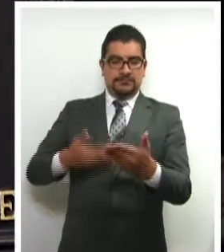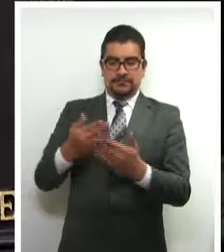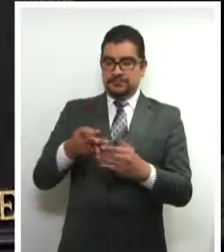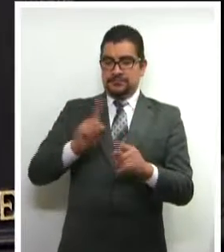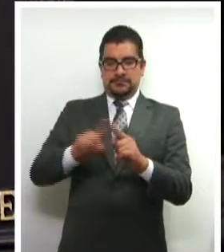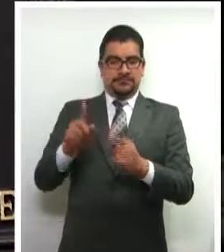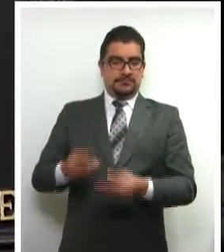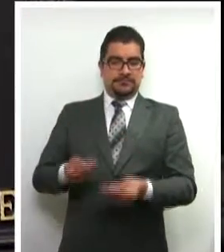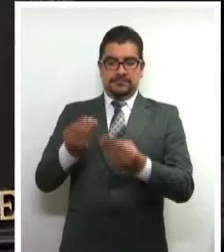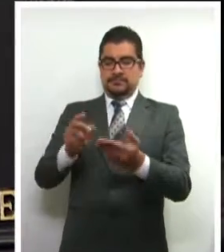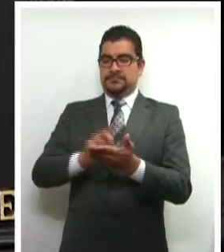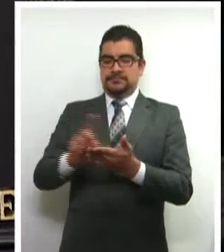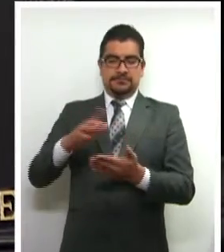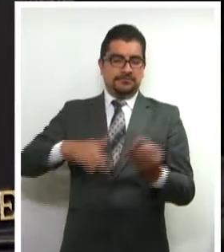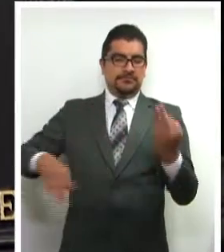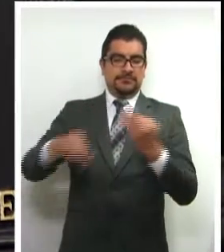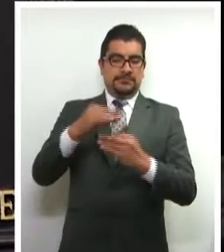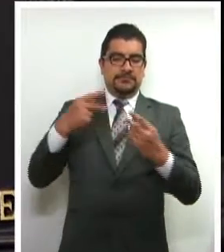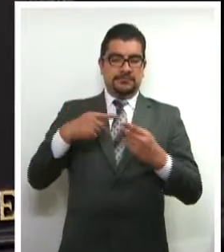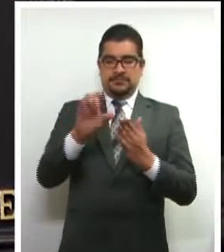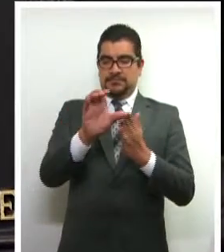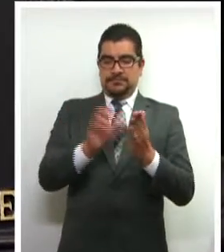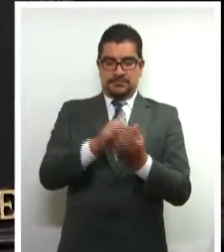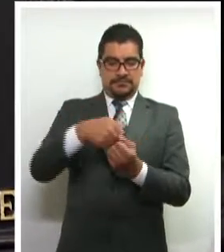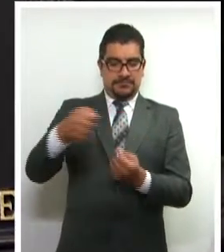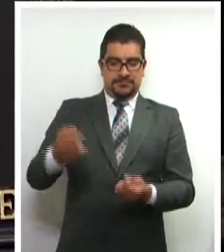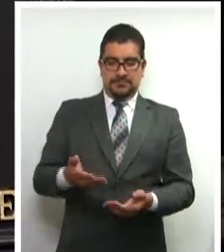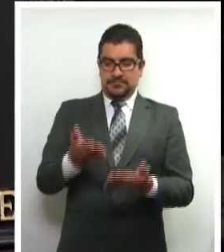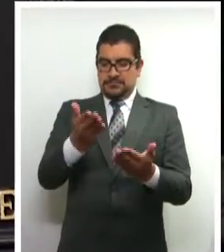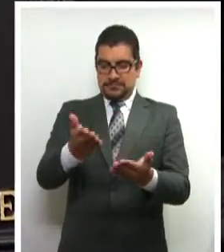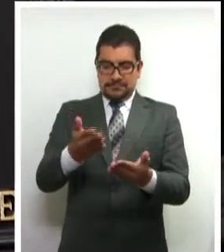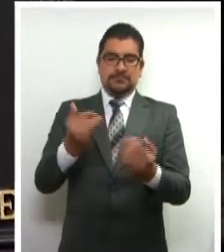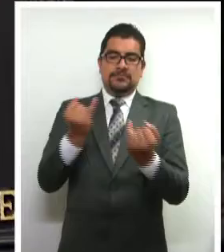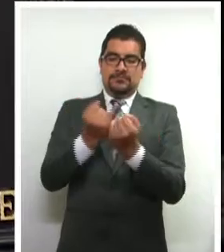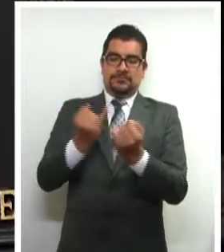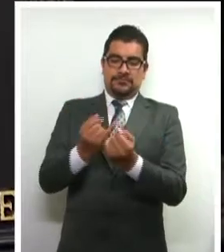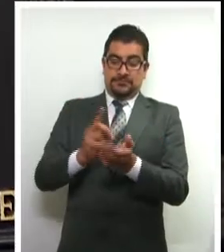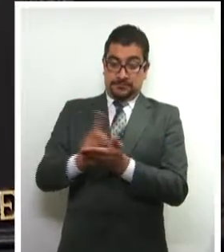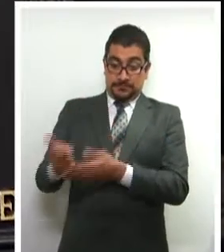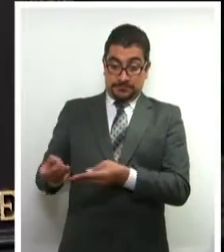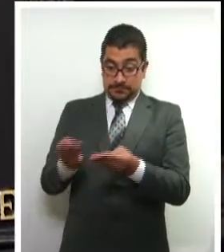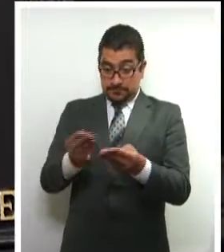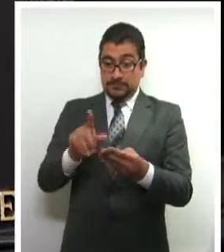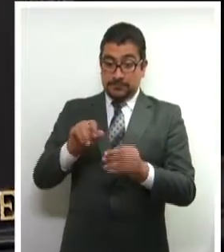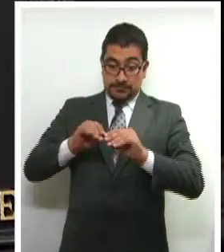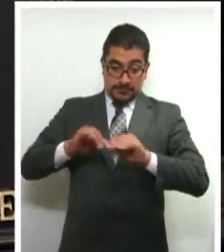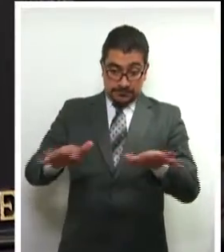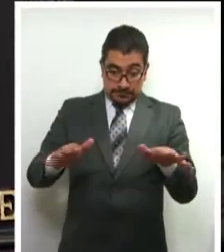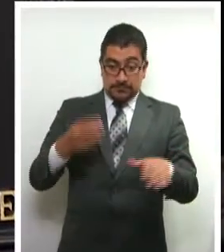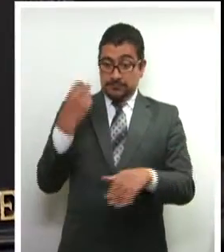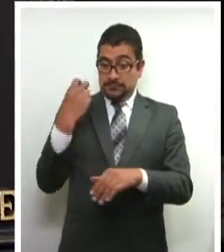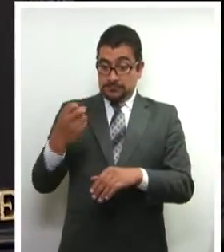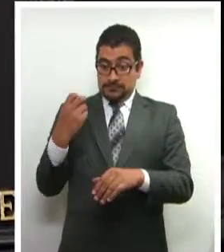los derechos humanos que consagra nuestra Carta Magna, y el derecho al agua no puede ser la excepción.